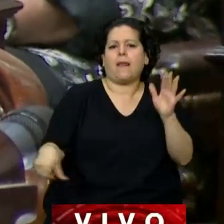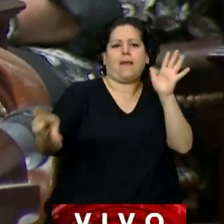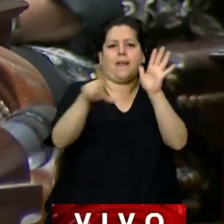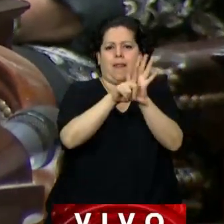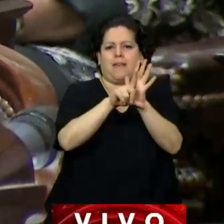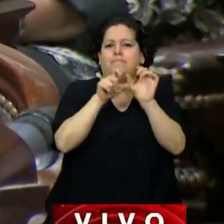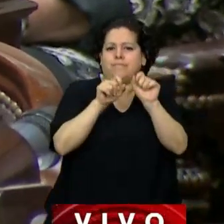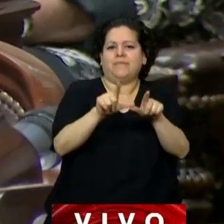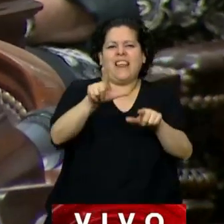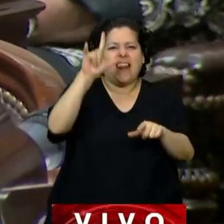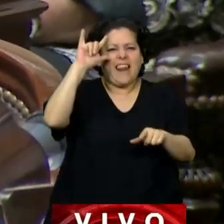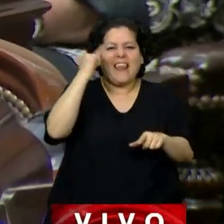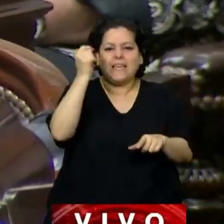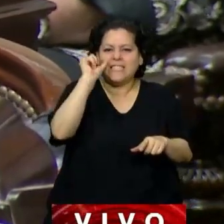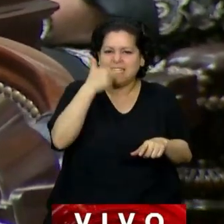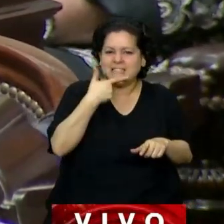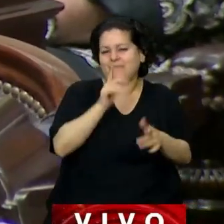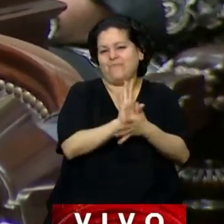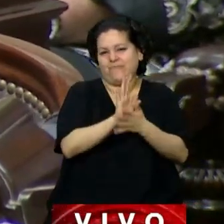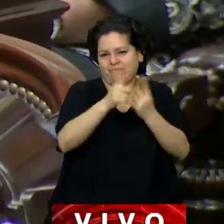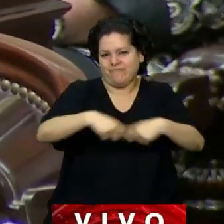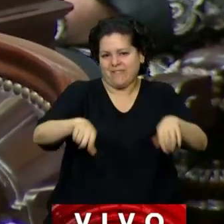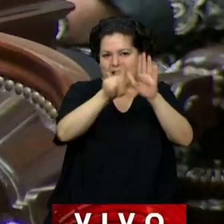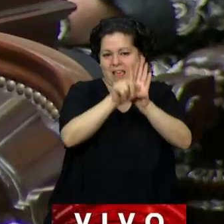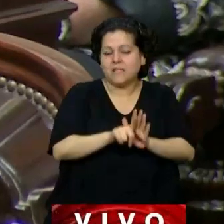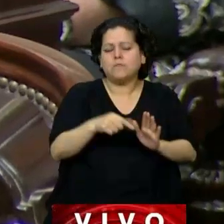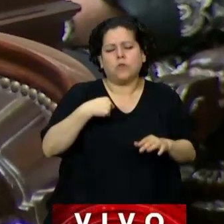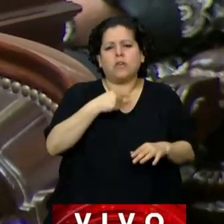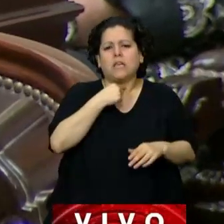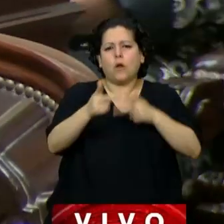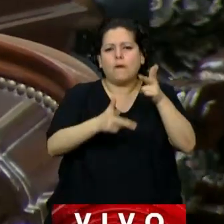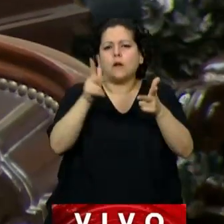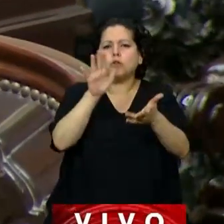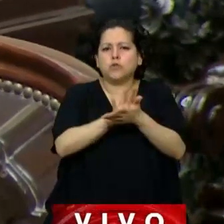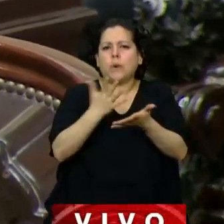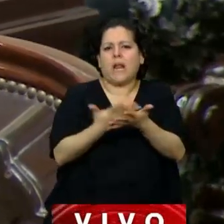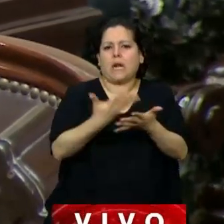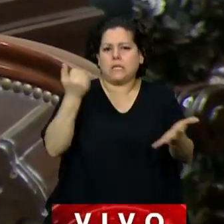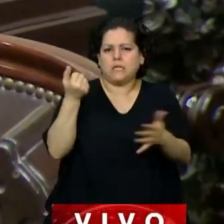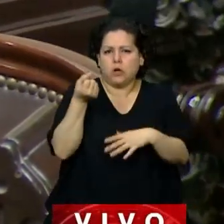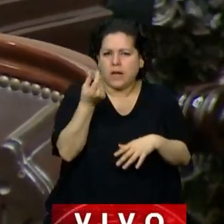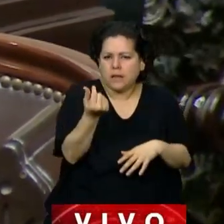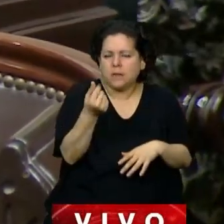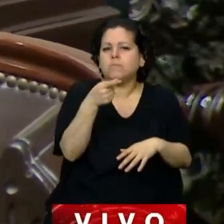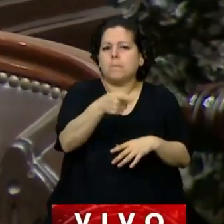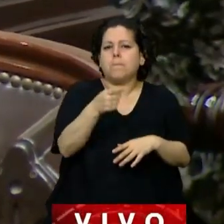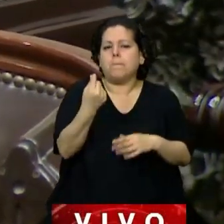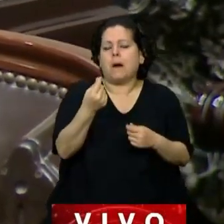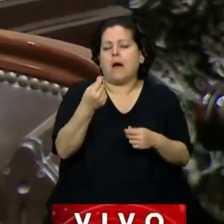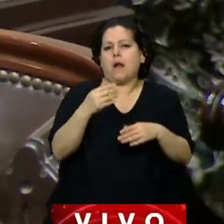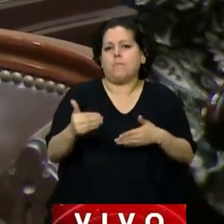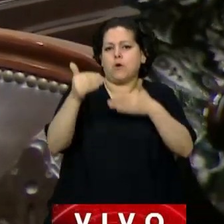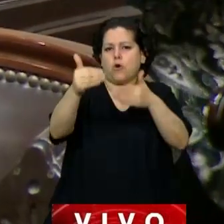particular, quiero expresarme con respecto a las retenciones y la posibilidad de prórroga de las facultades delegadas al Poder Ejecutivo